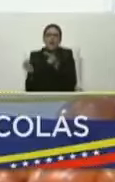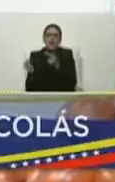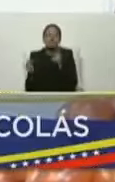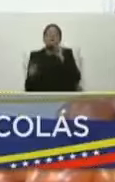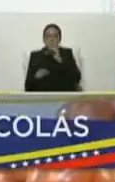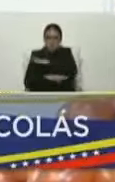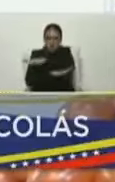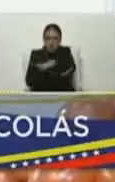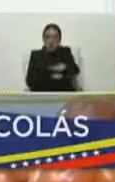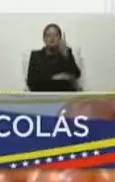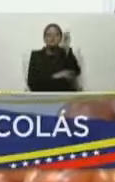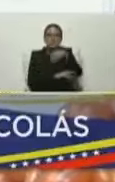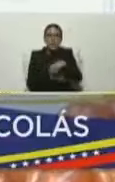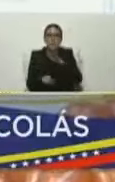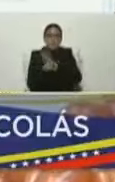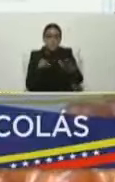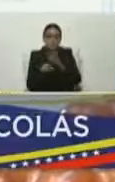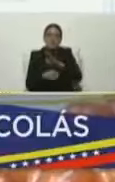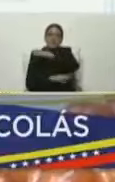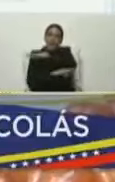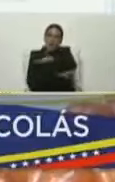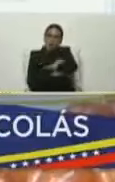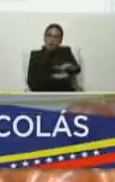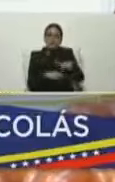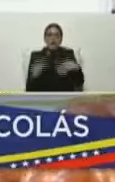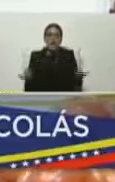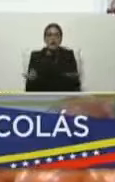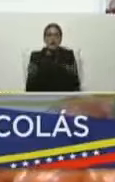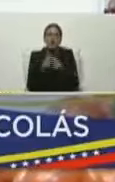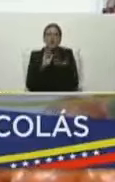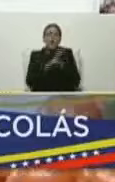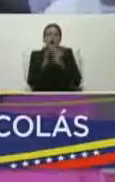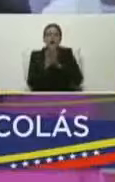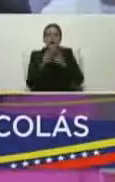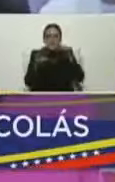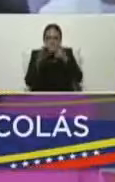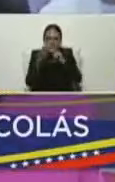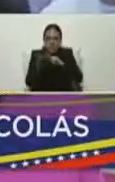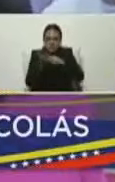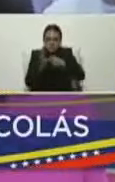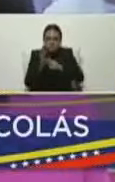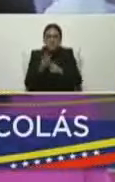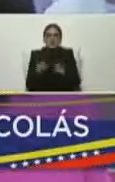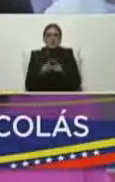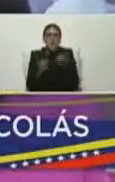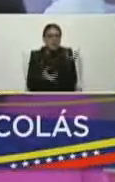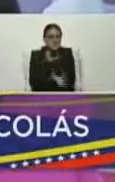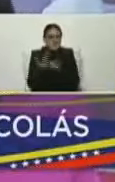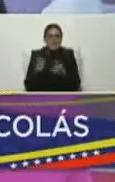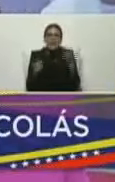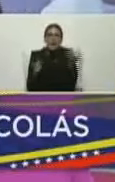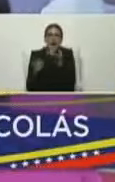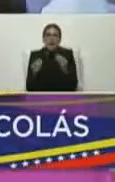también. Mortadela Los Llanos, con una arepita frita bien calientica.